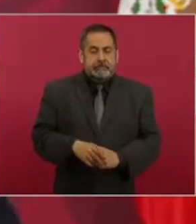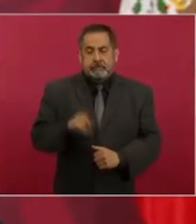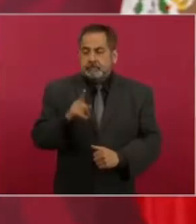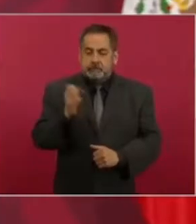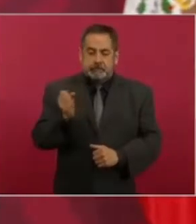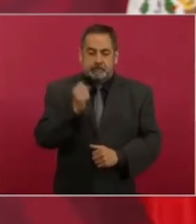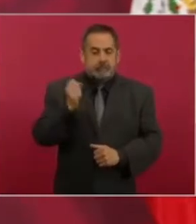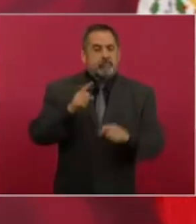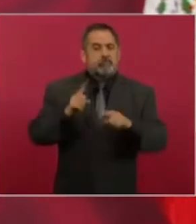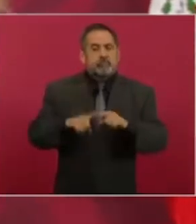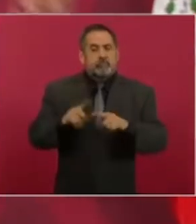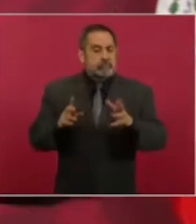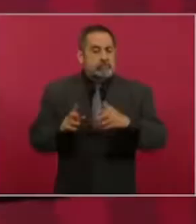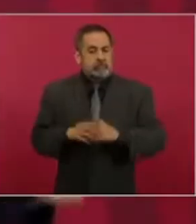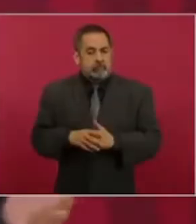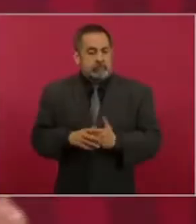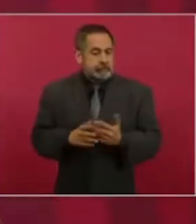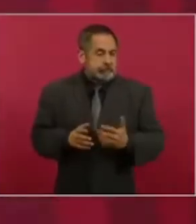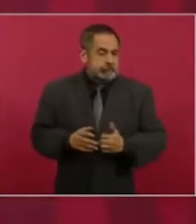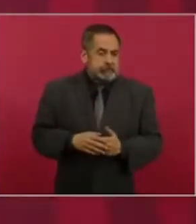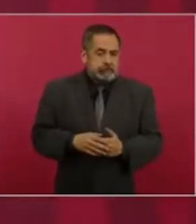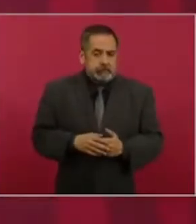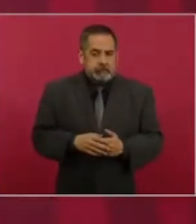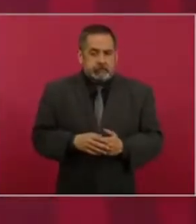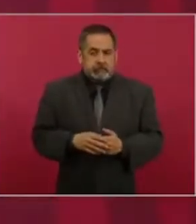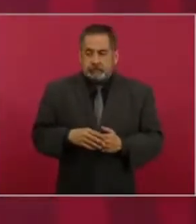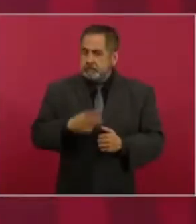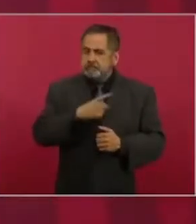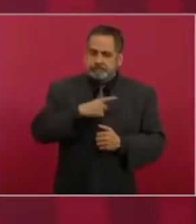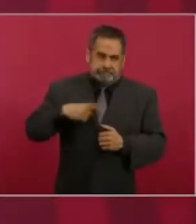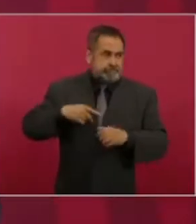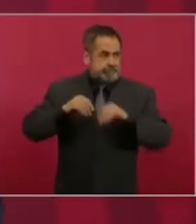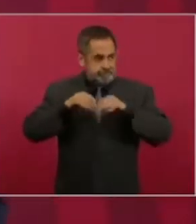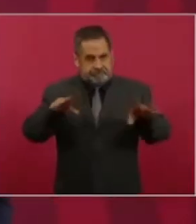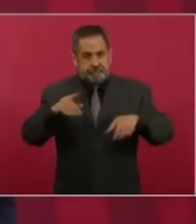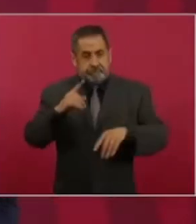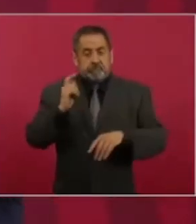Afortunadamente, que eso también debe saberse,